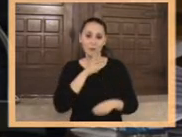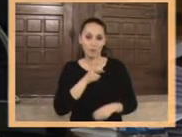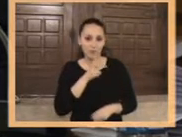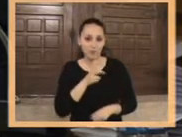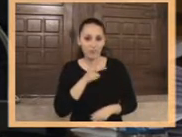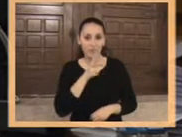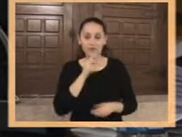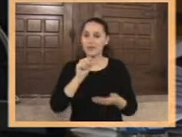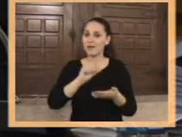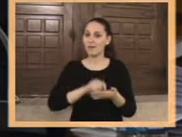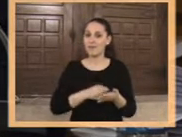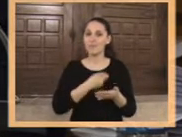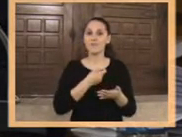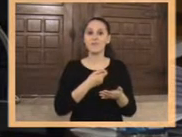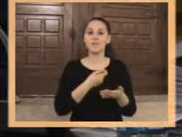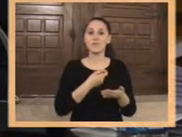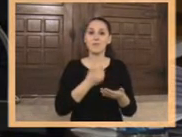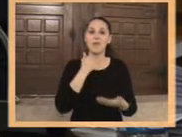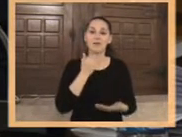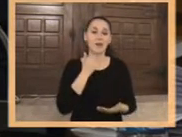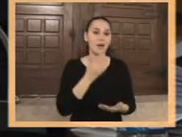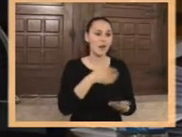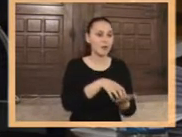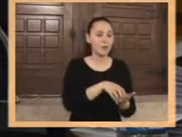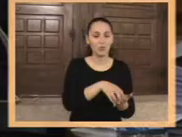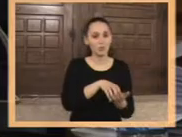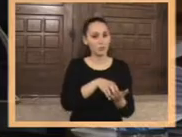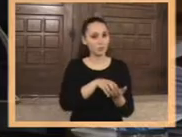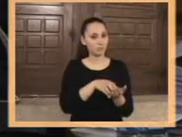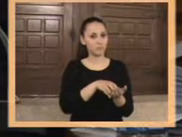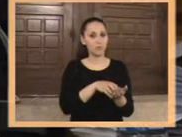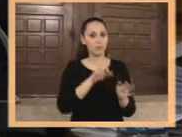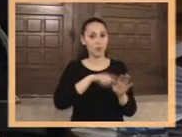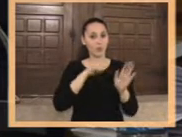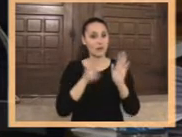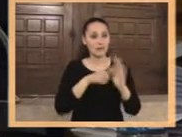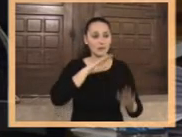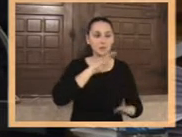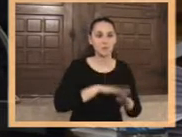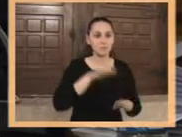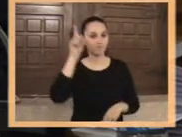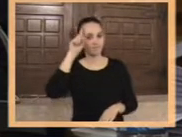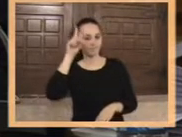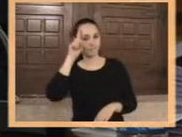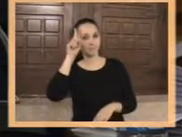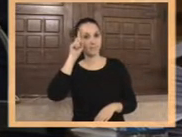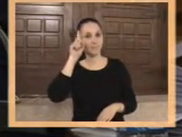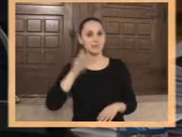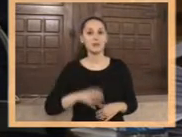de dudosa legalidad, que de confirmarse los términos a los que hemos tenido acceso a través de las informaciones recogidas por los medios de